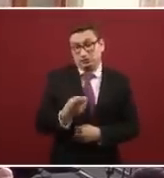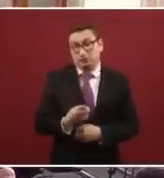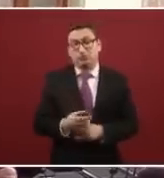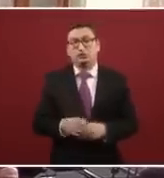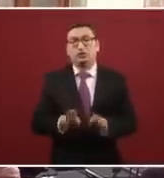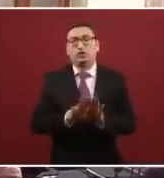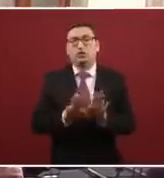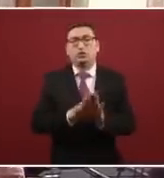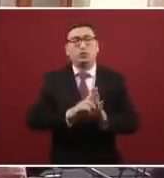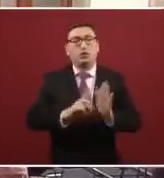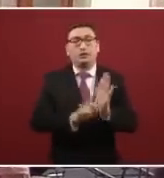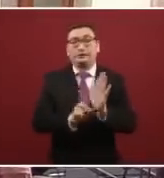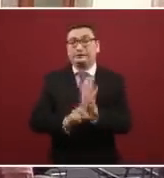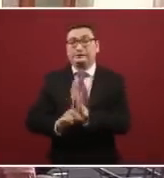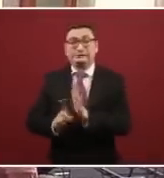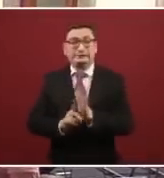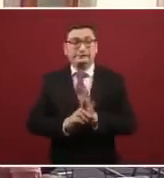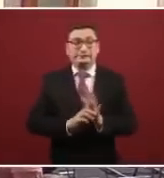alarmas,